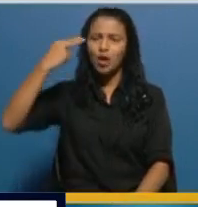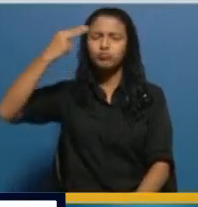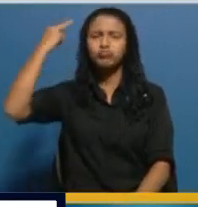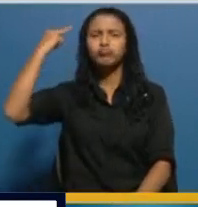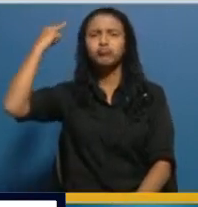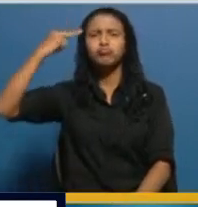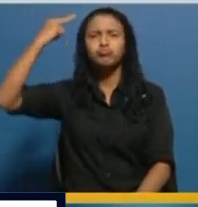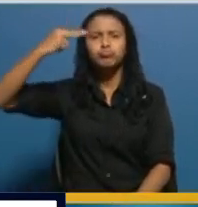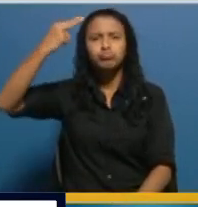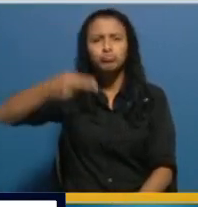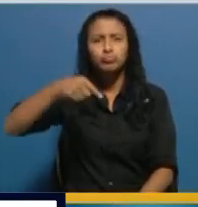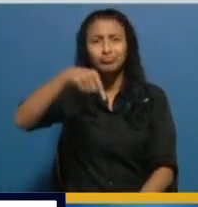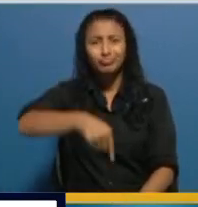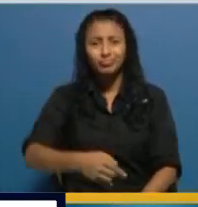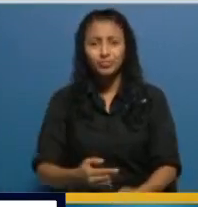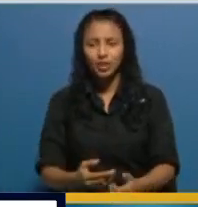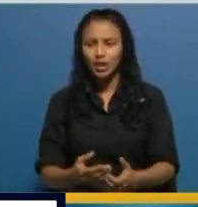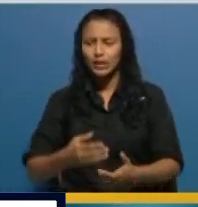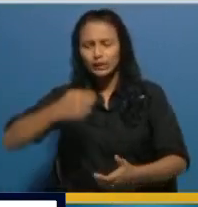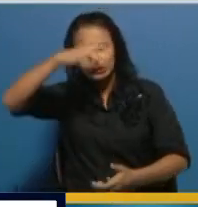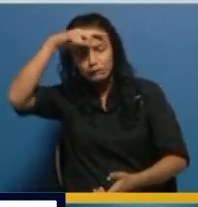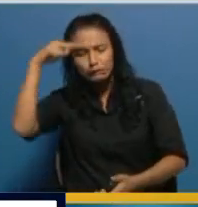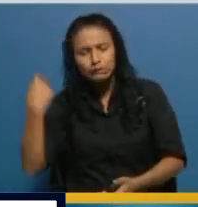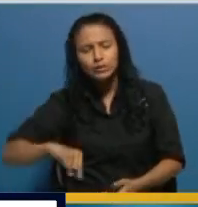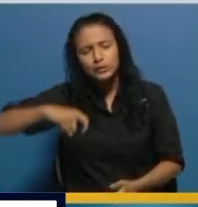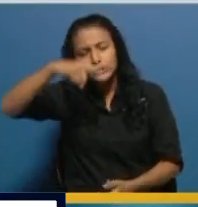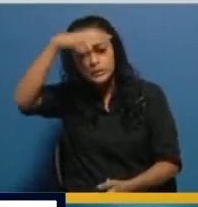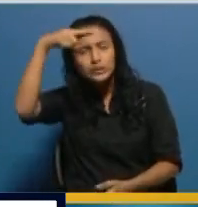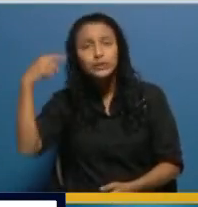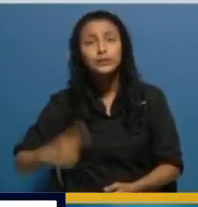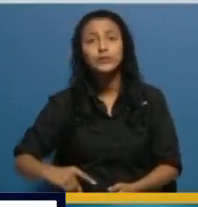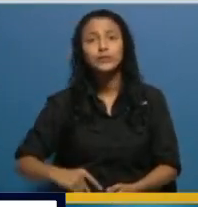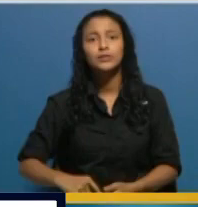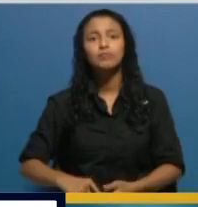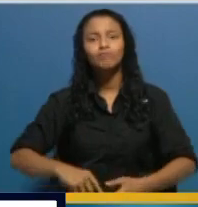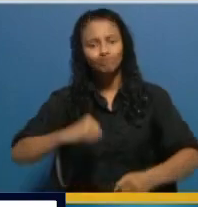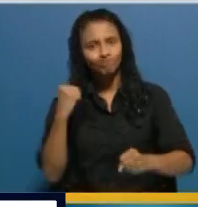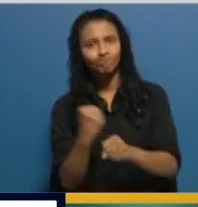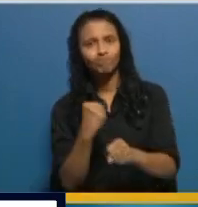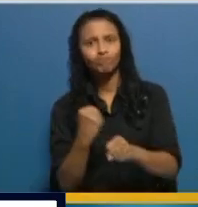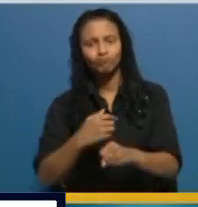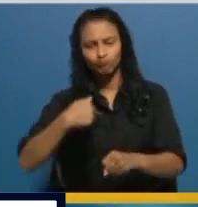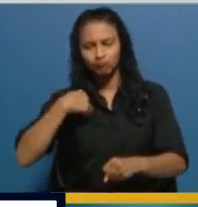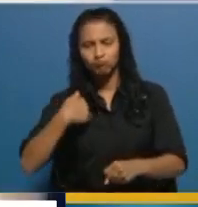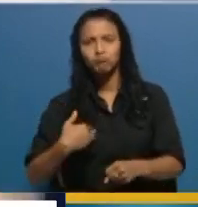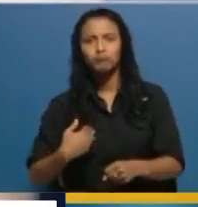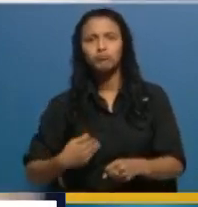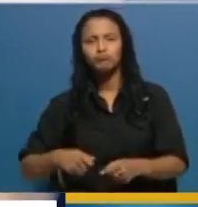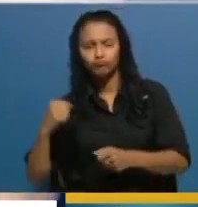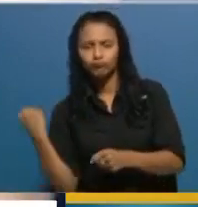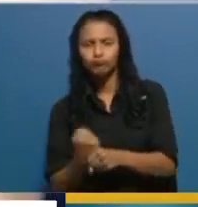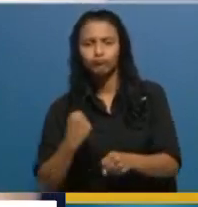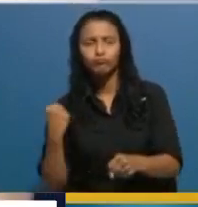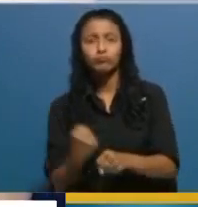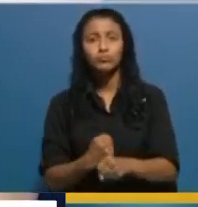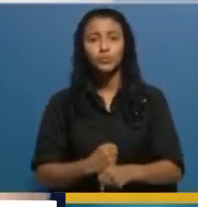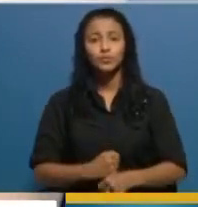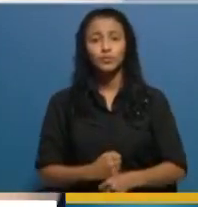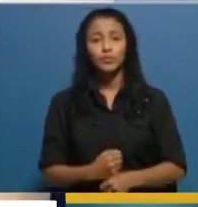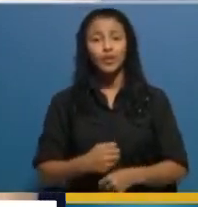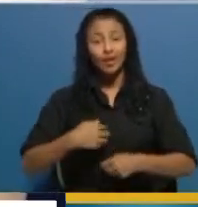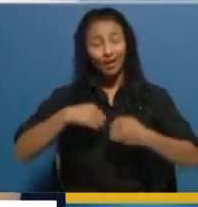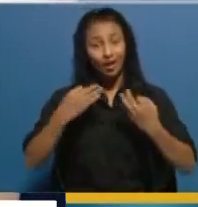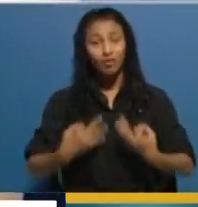en el que el barro y el sudor la forma y carácter al hombre de nuestras campiñas formó honrosamente